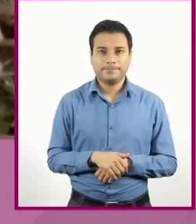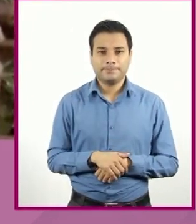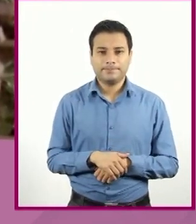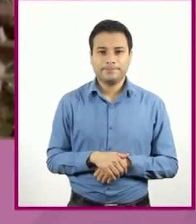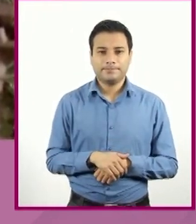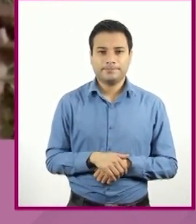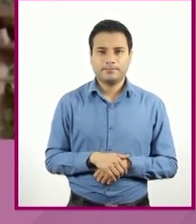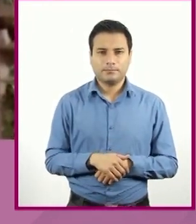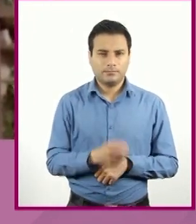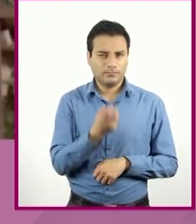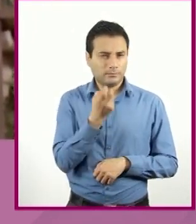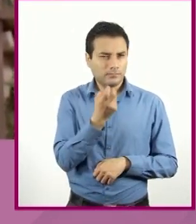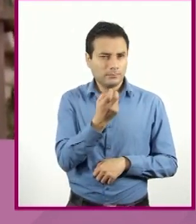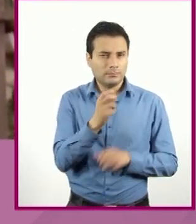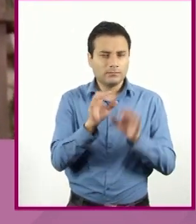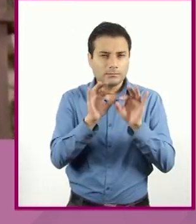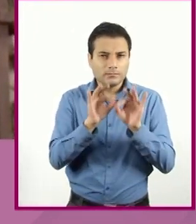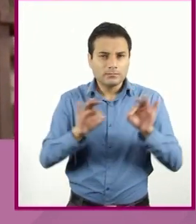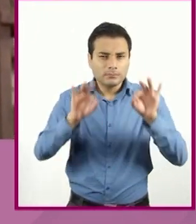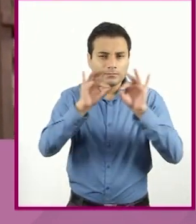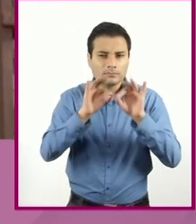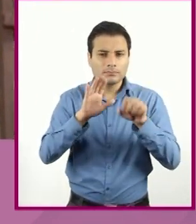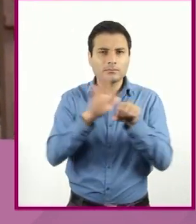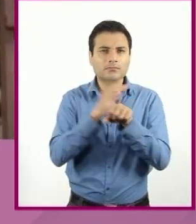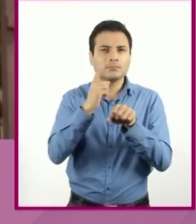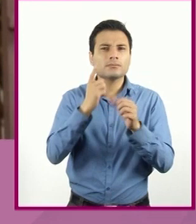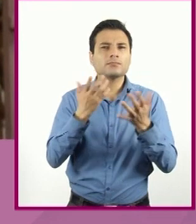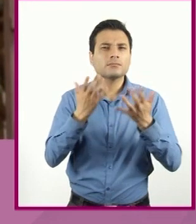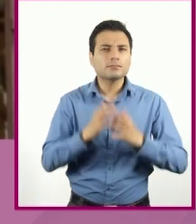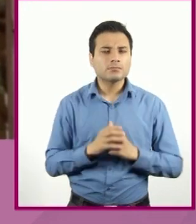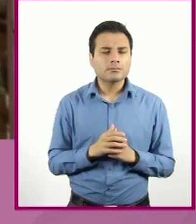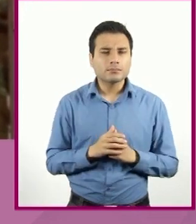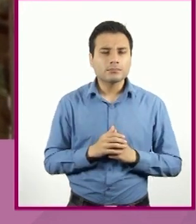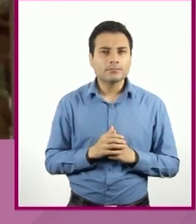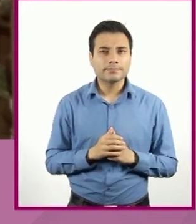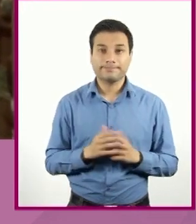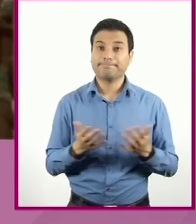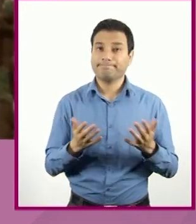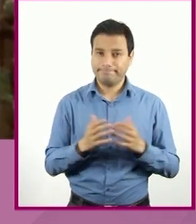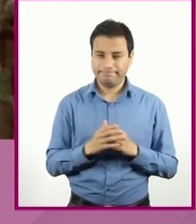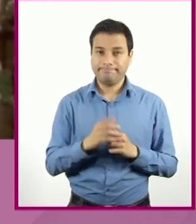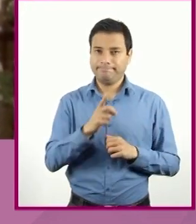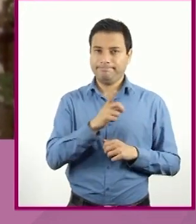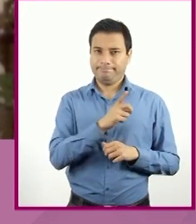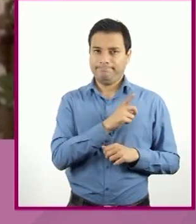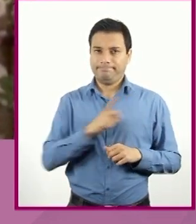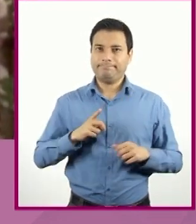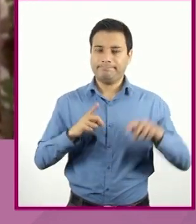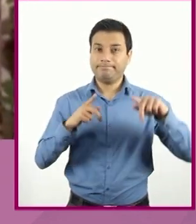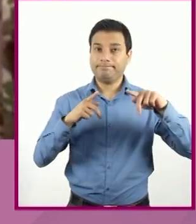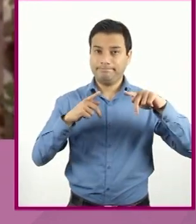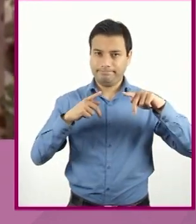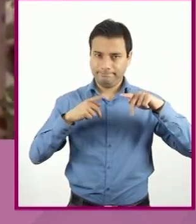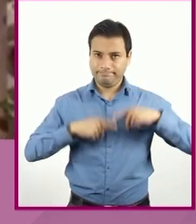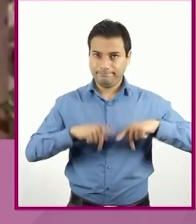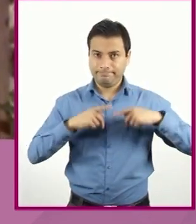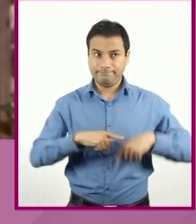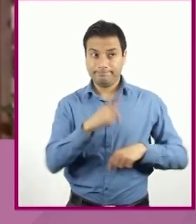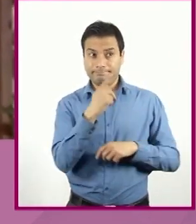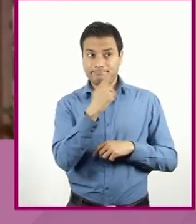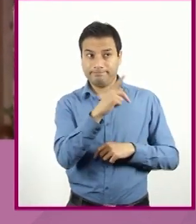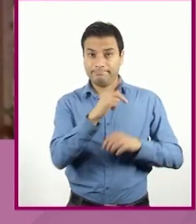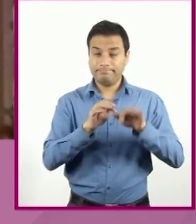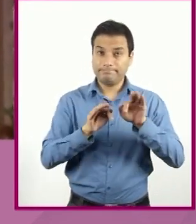¿Por qué es importante citar a un autor dentro de nuestro texto? Porque debemos acreditar y reconocer el trabajo